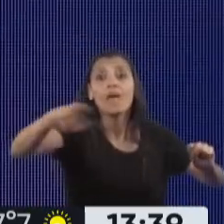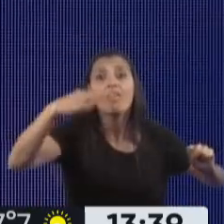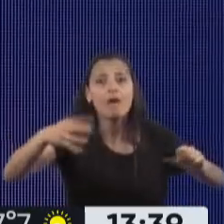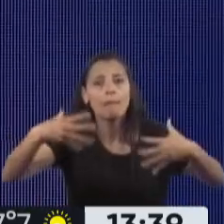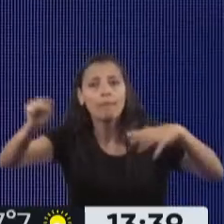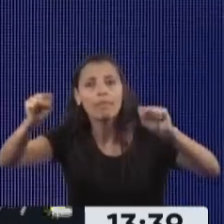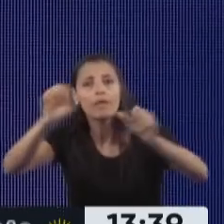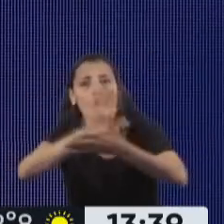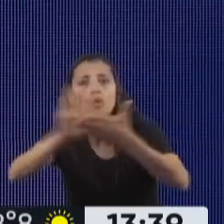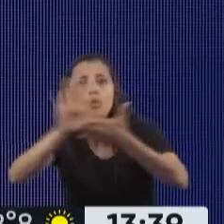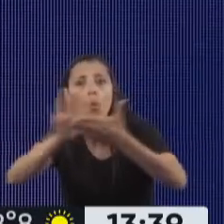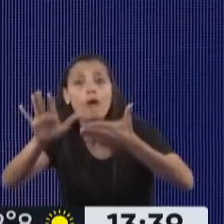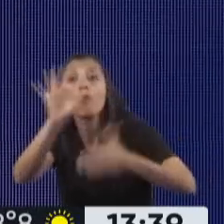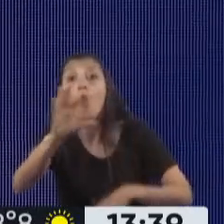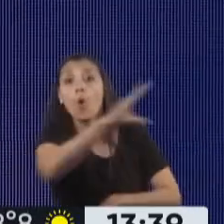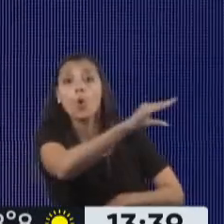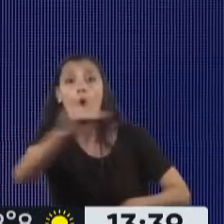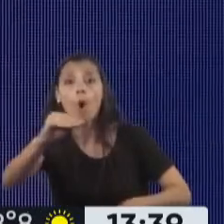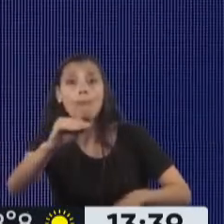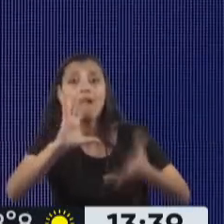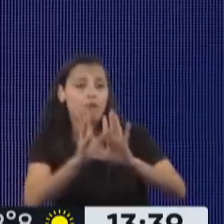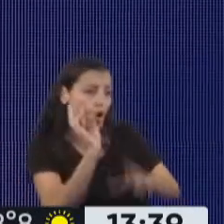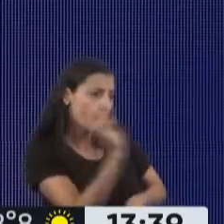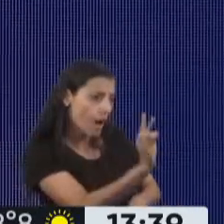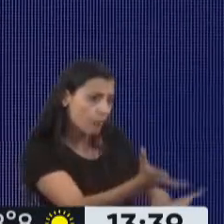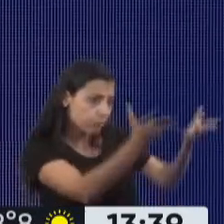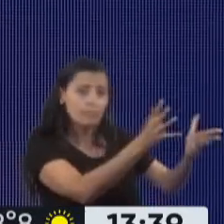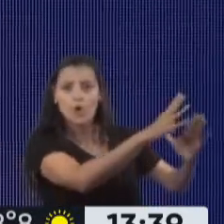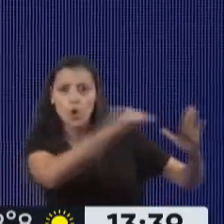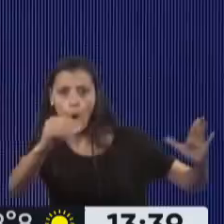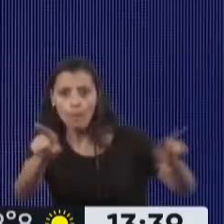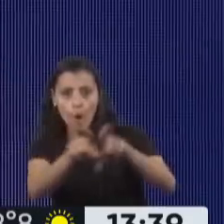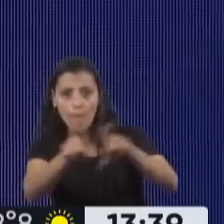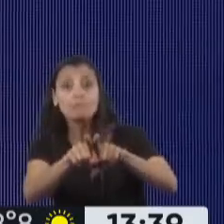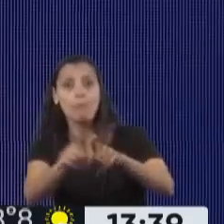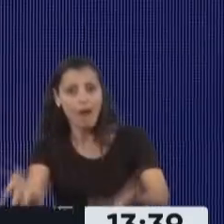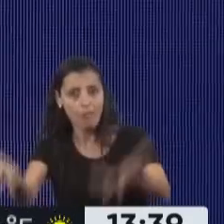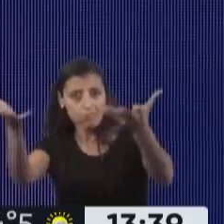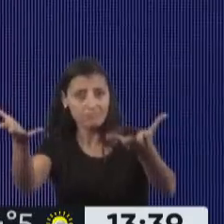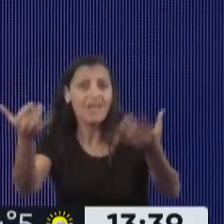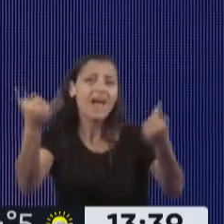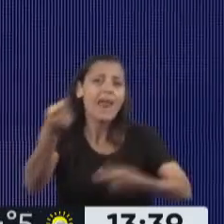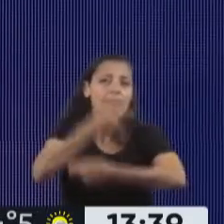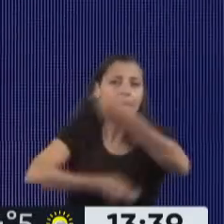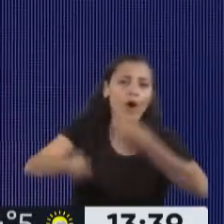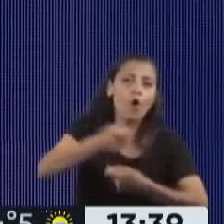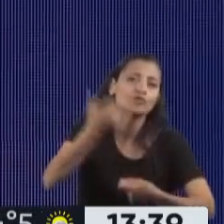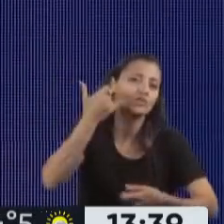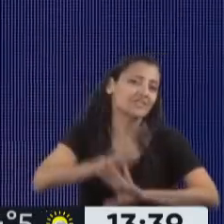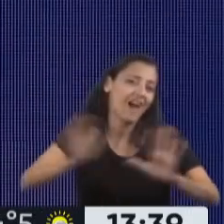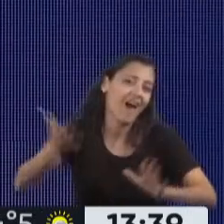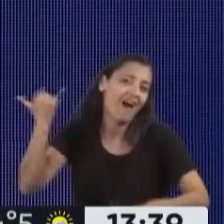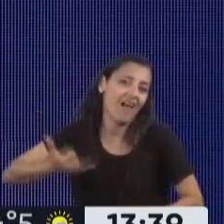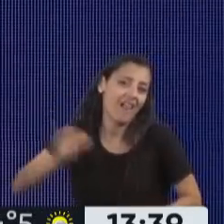copiarlo. Es decir, muchos de los negocios ya están inventados. No hay que inventar la rueda, hay